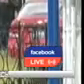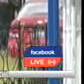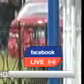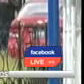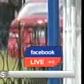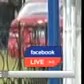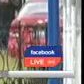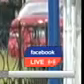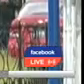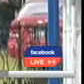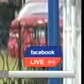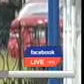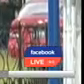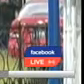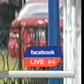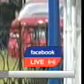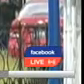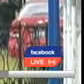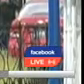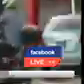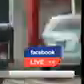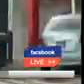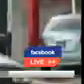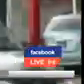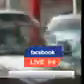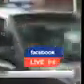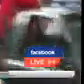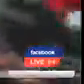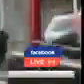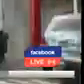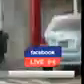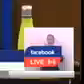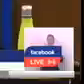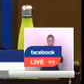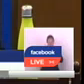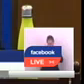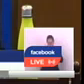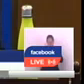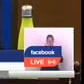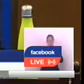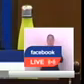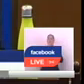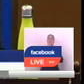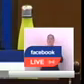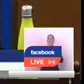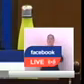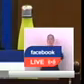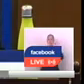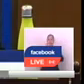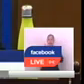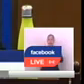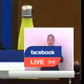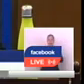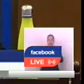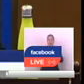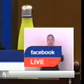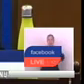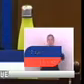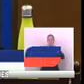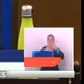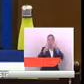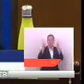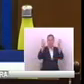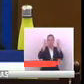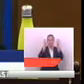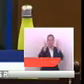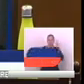los diputados autorizaron que las jornadas laborales y educativas sean suspendidas. Para el día viernes 7 de julio, que debido a todos